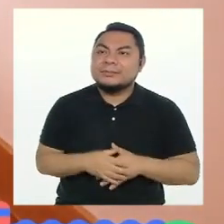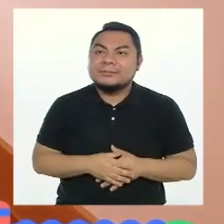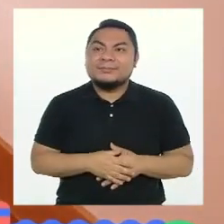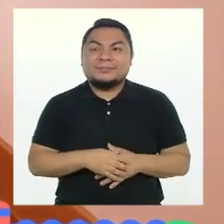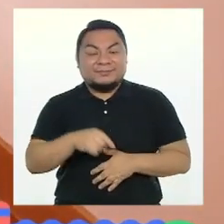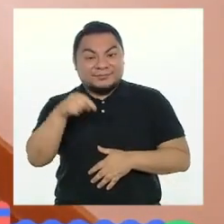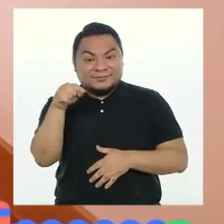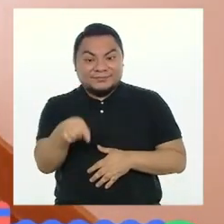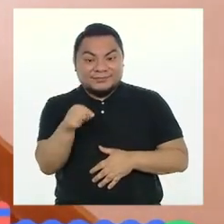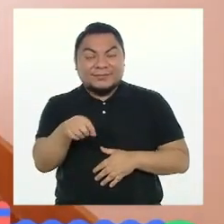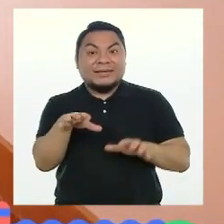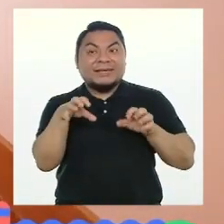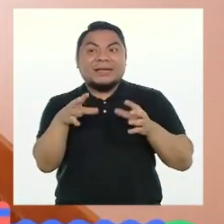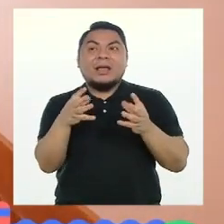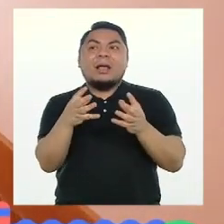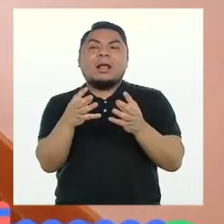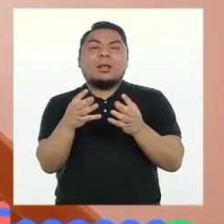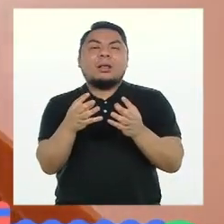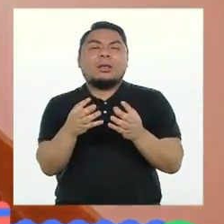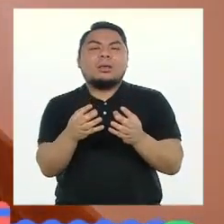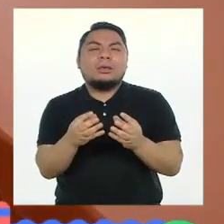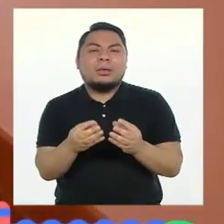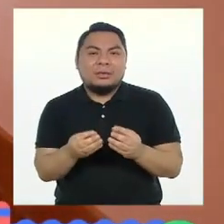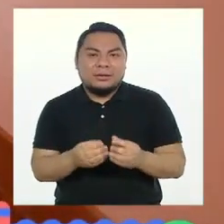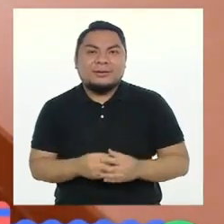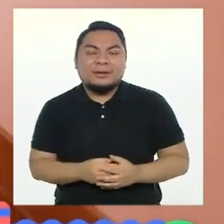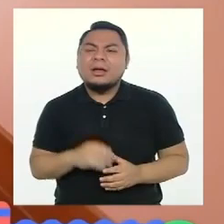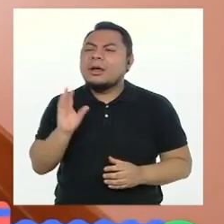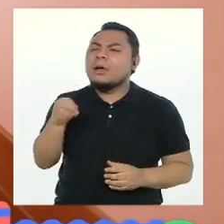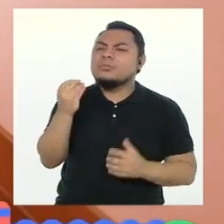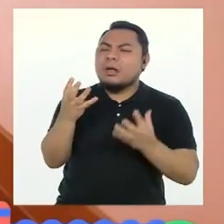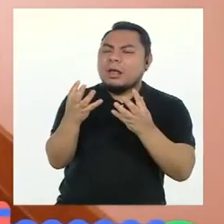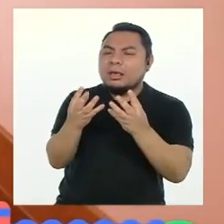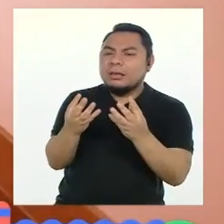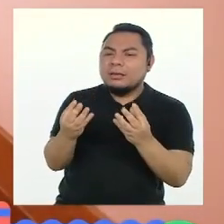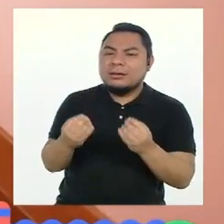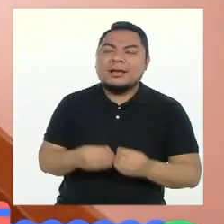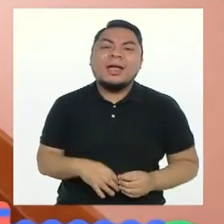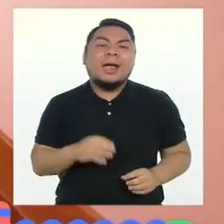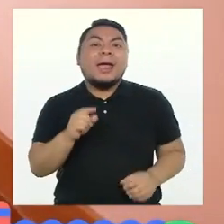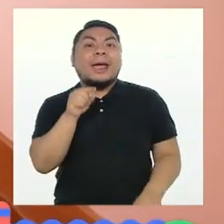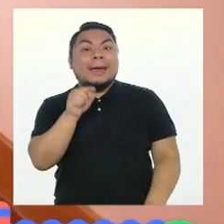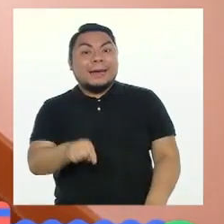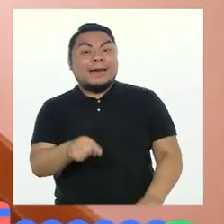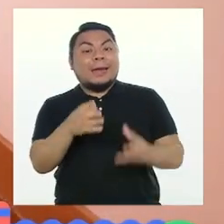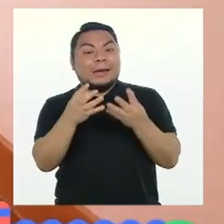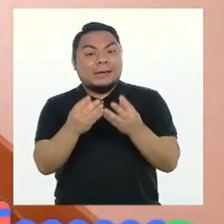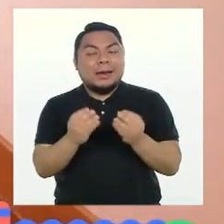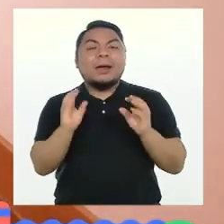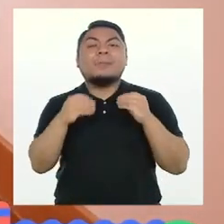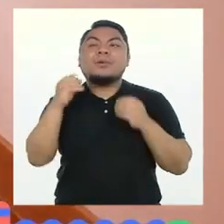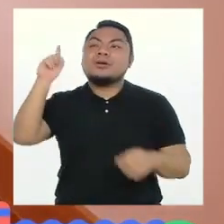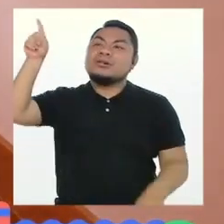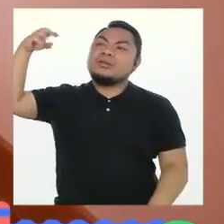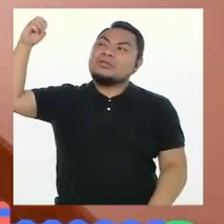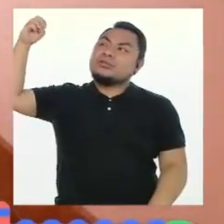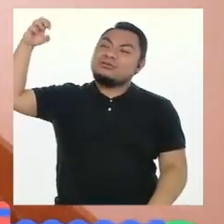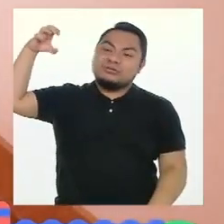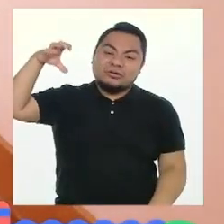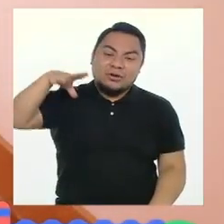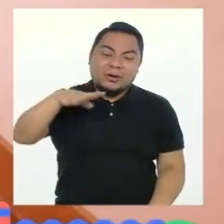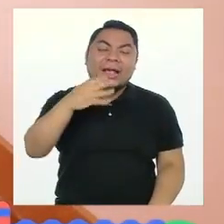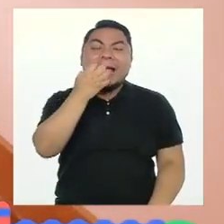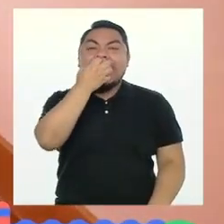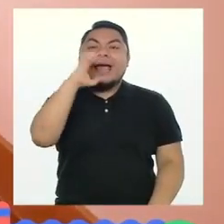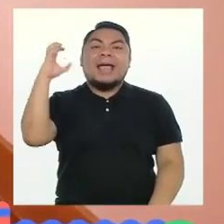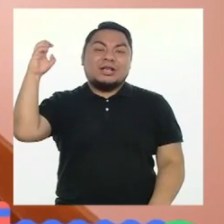está derritiendo. ¿Y por qué se está derritiendo? El sol se le calienta.